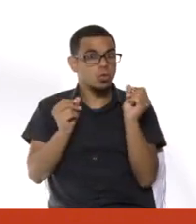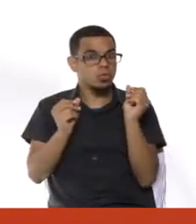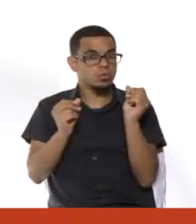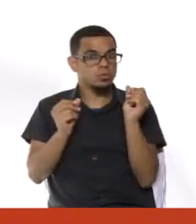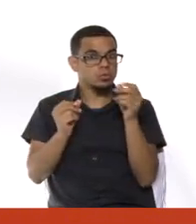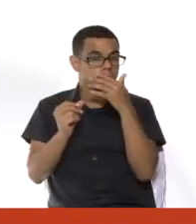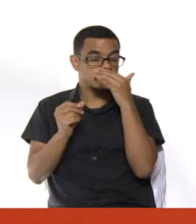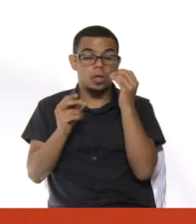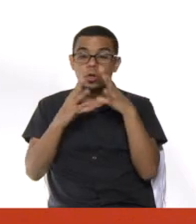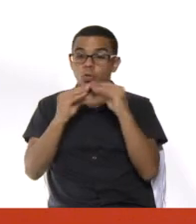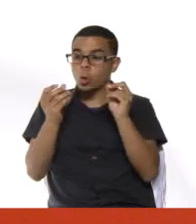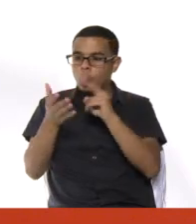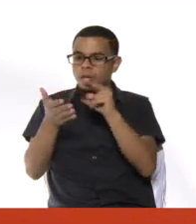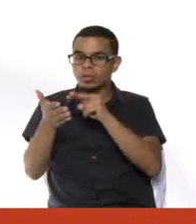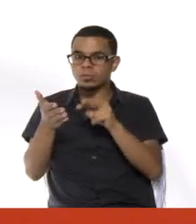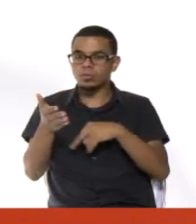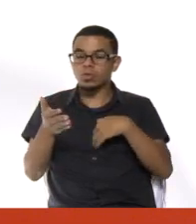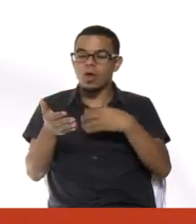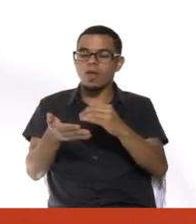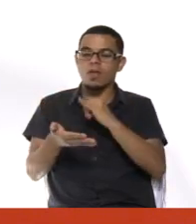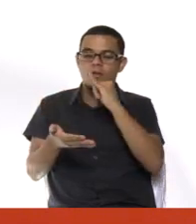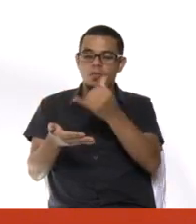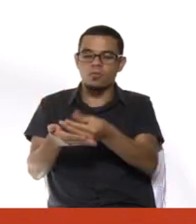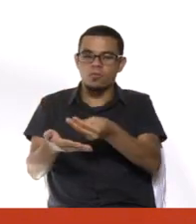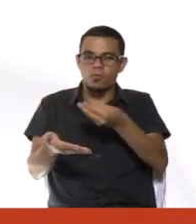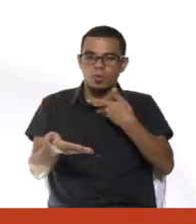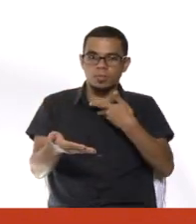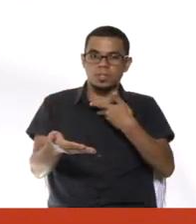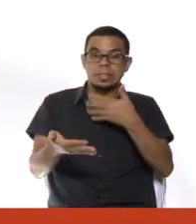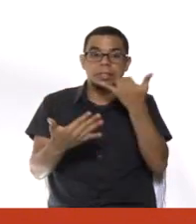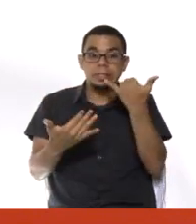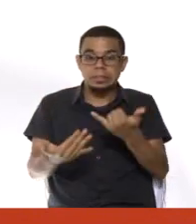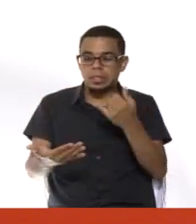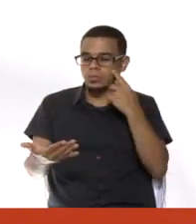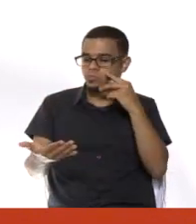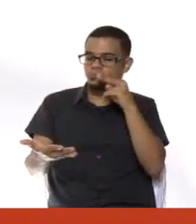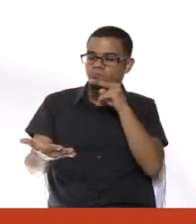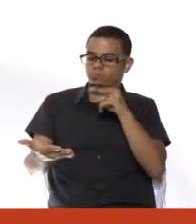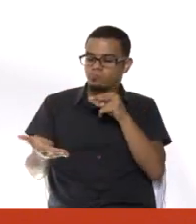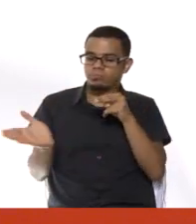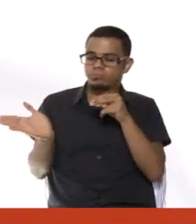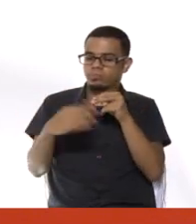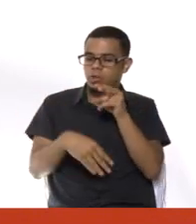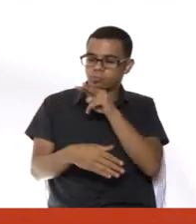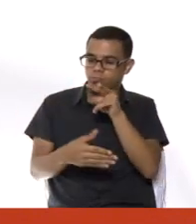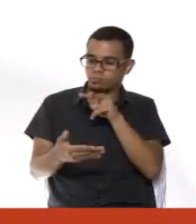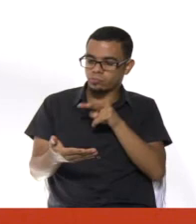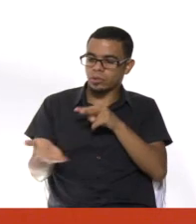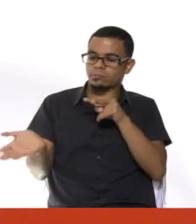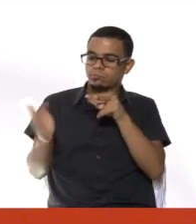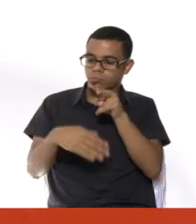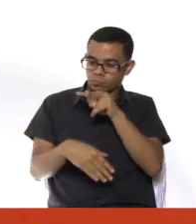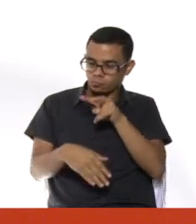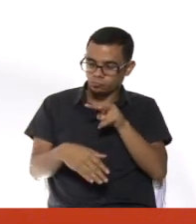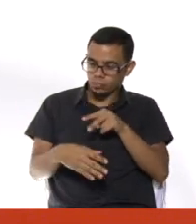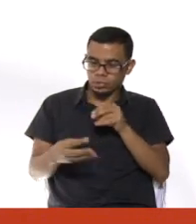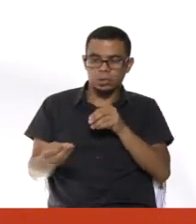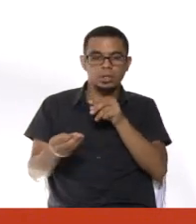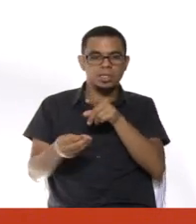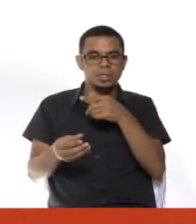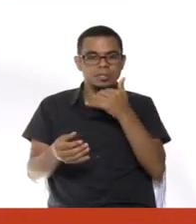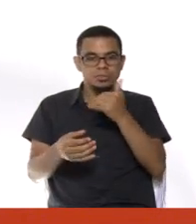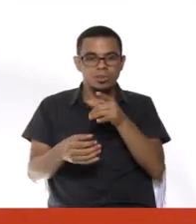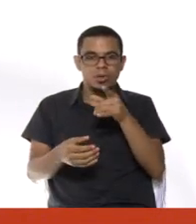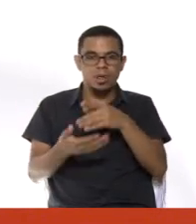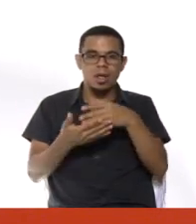textos son informativos porque ellos nos van a dar cualquier tipo de información, pero los conseguimos principalmente